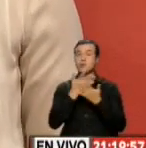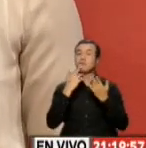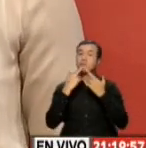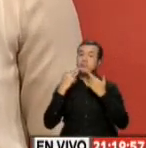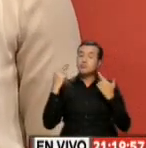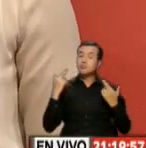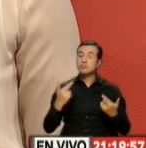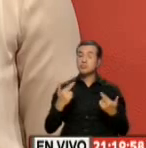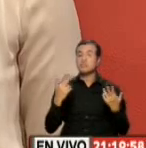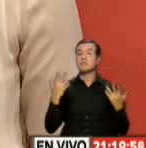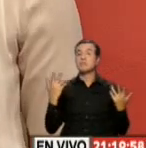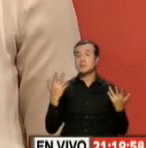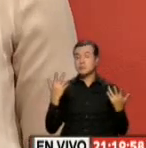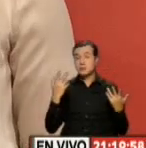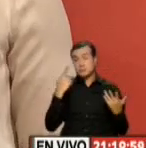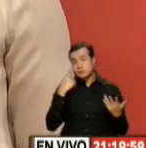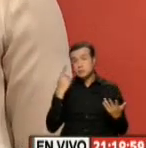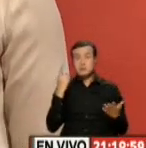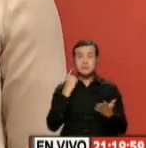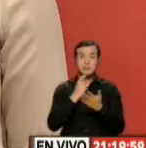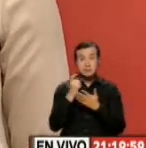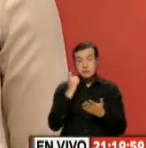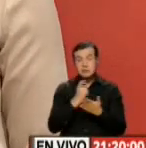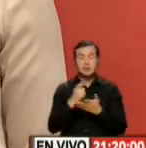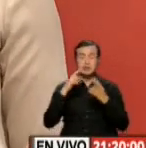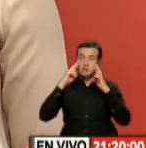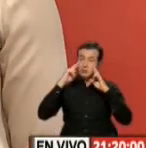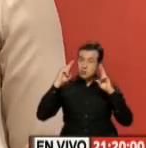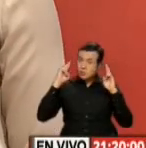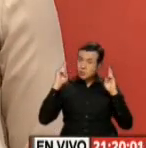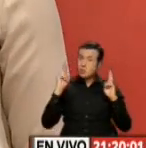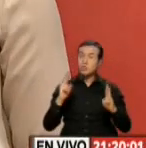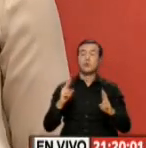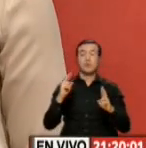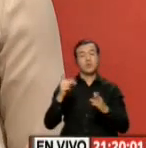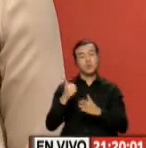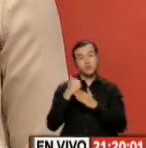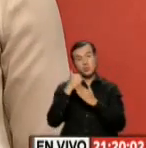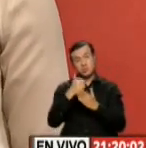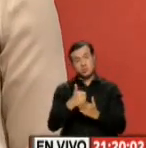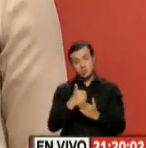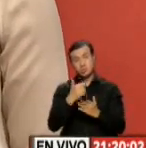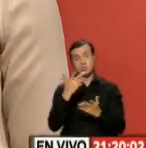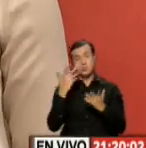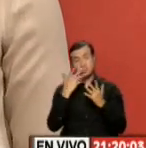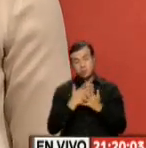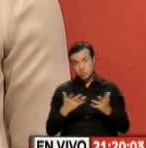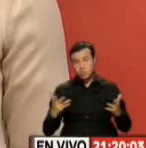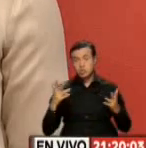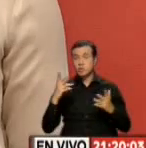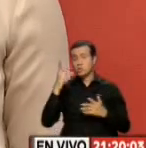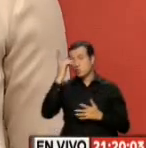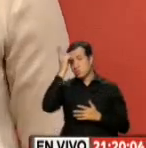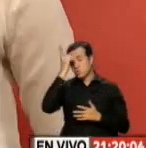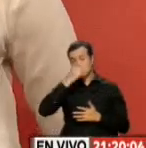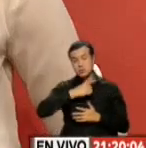respuesta, pues y presión también a que se reconozca una ayuda diferente, posiciones diferentes sobre lo que está sucediendo